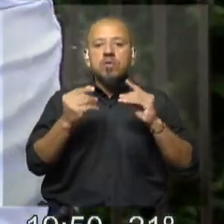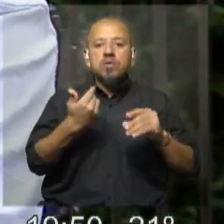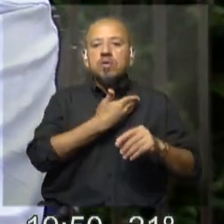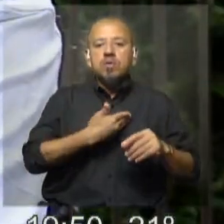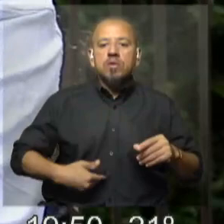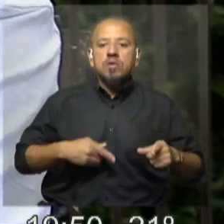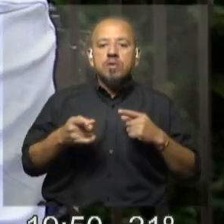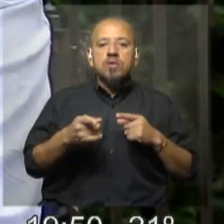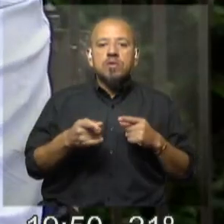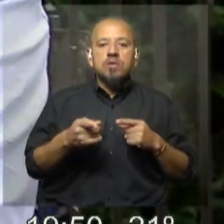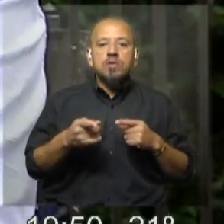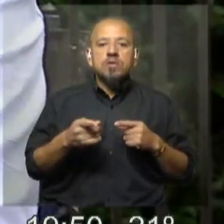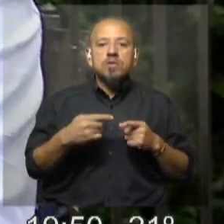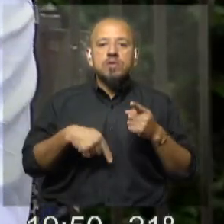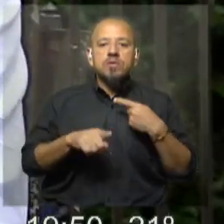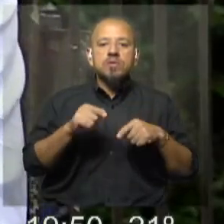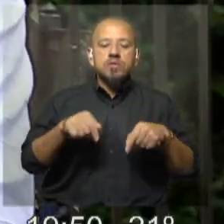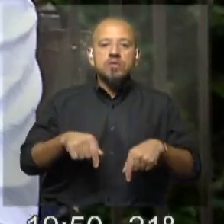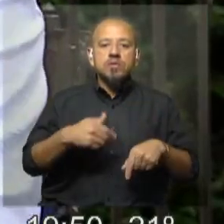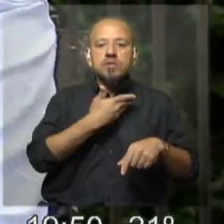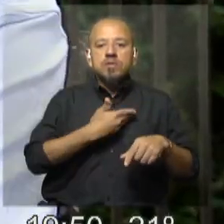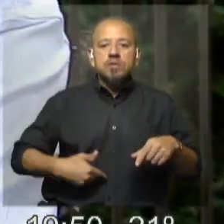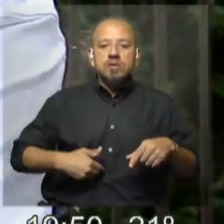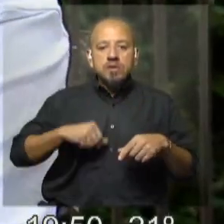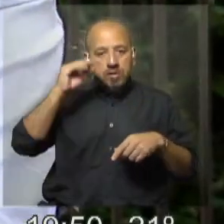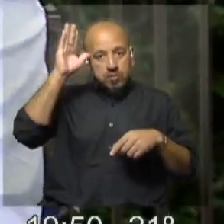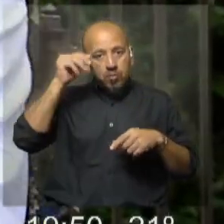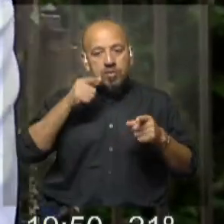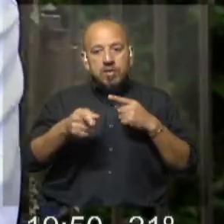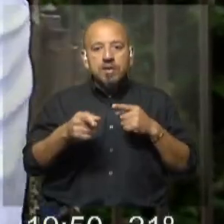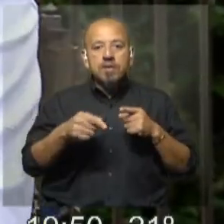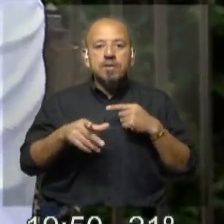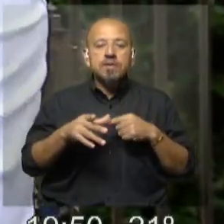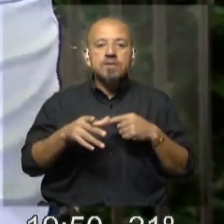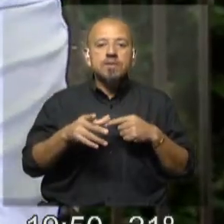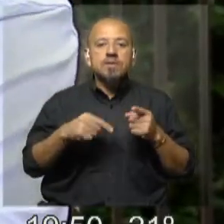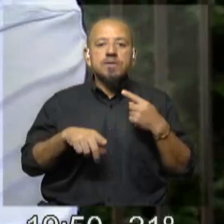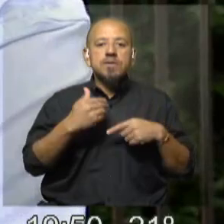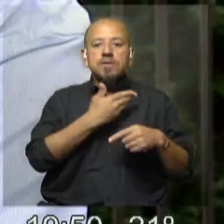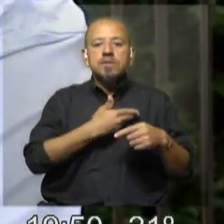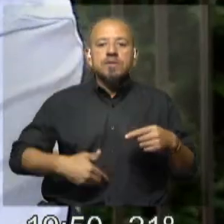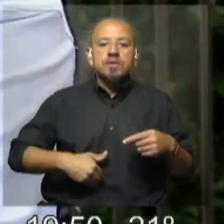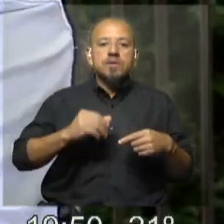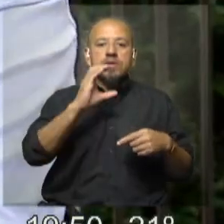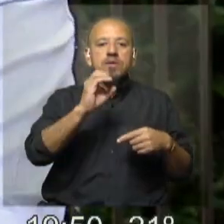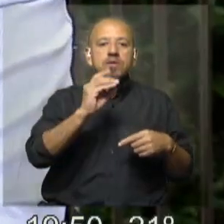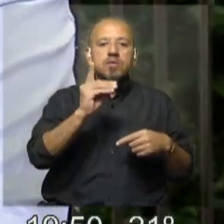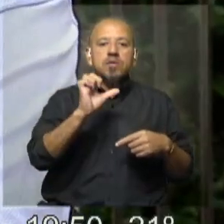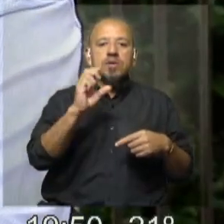permanentemente, ¿no? Dialogamos con el presidente de la República en un par de oportunidades, por supuesto con el presidente del CODICEN, con el